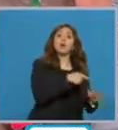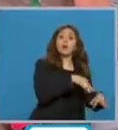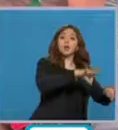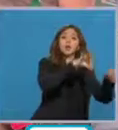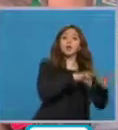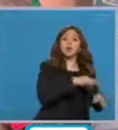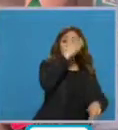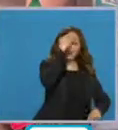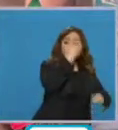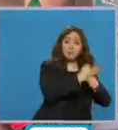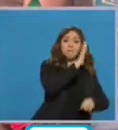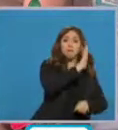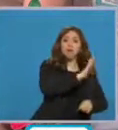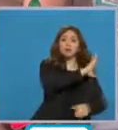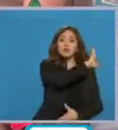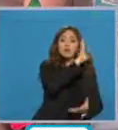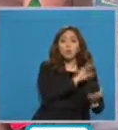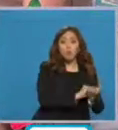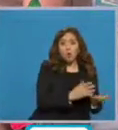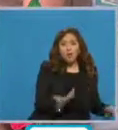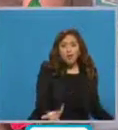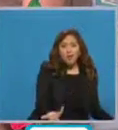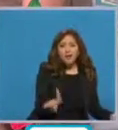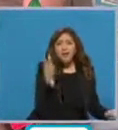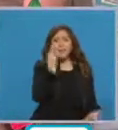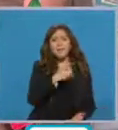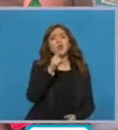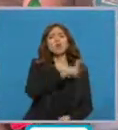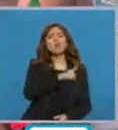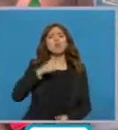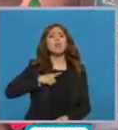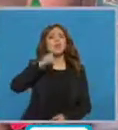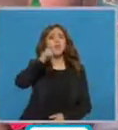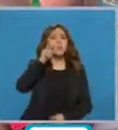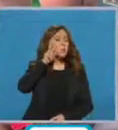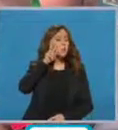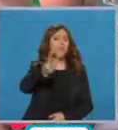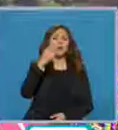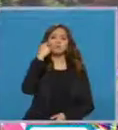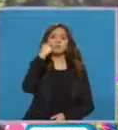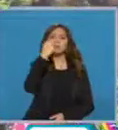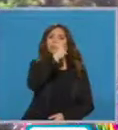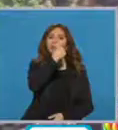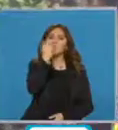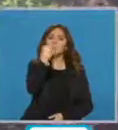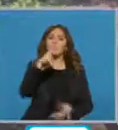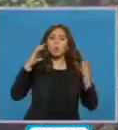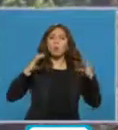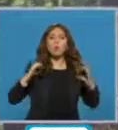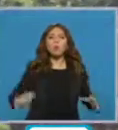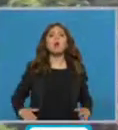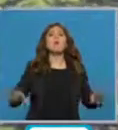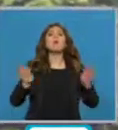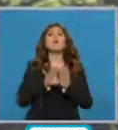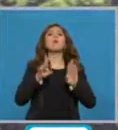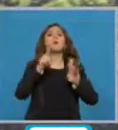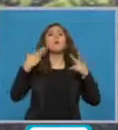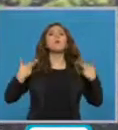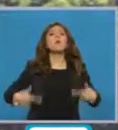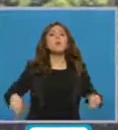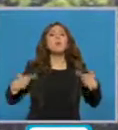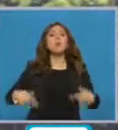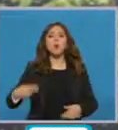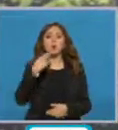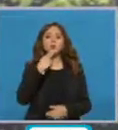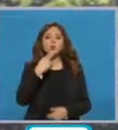se dice que de la moda lo que te acomoda. Sí, ¿Qué claro. podemos utilizar, Ivette? Mira, lo importante aquí es saber qué tipo de cuerpo